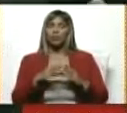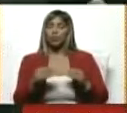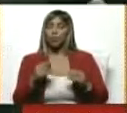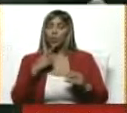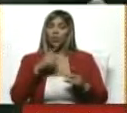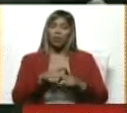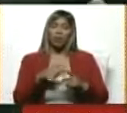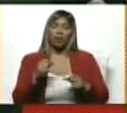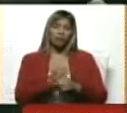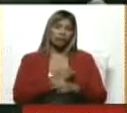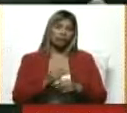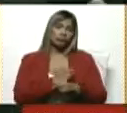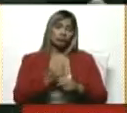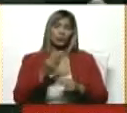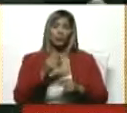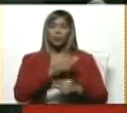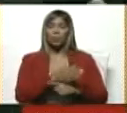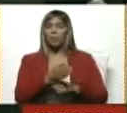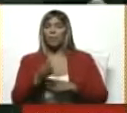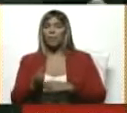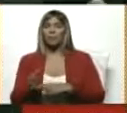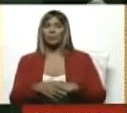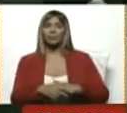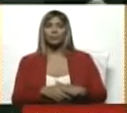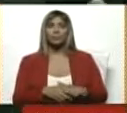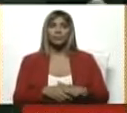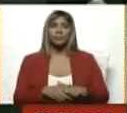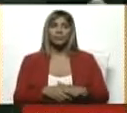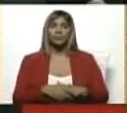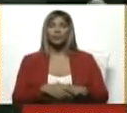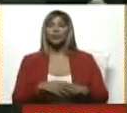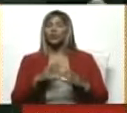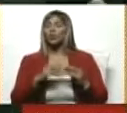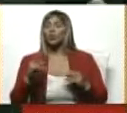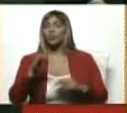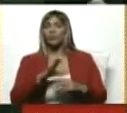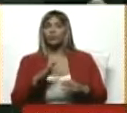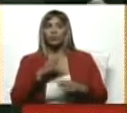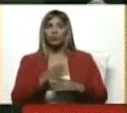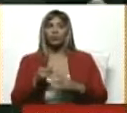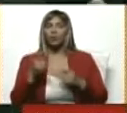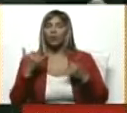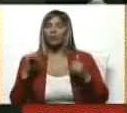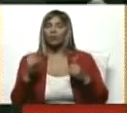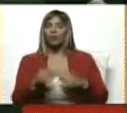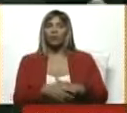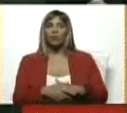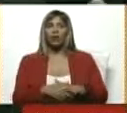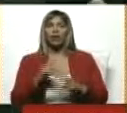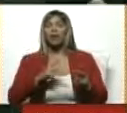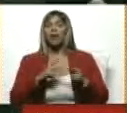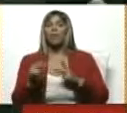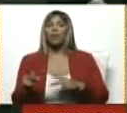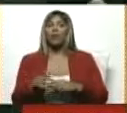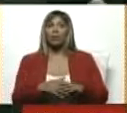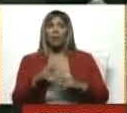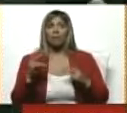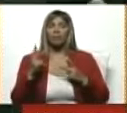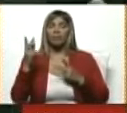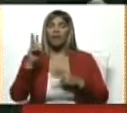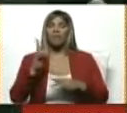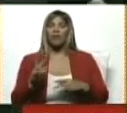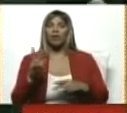desdoblándose en varios escenarios, han estado recorriendo el país con el programa Viva